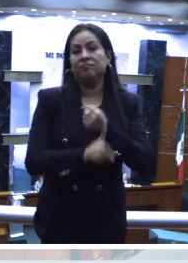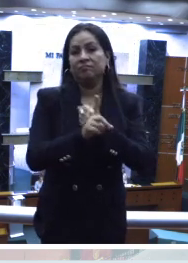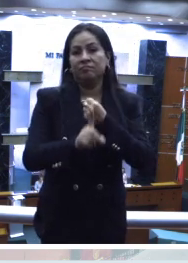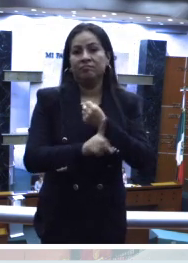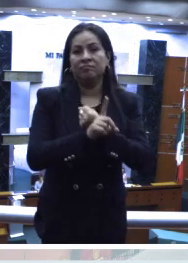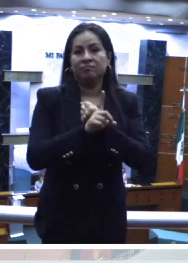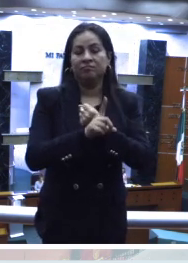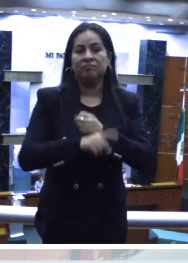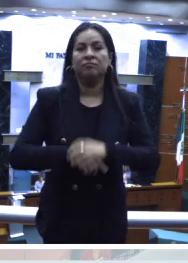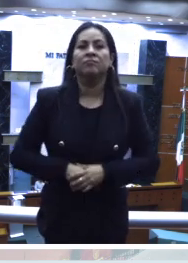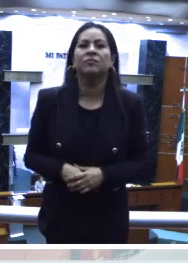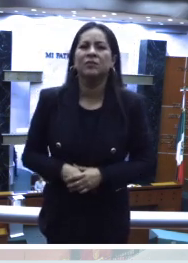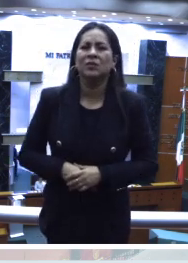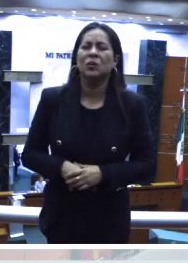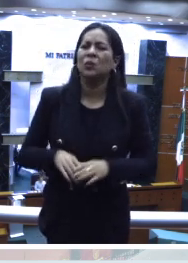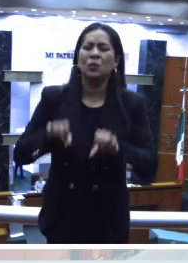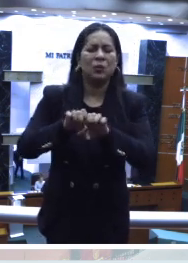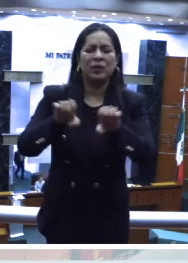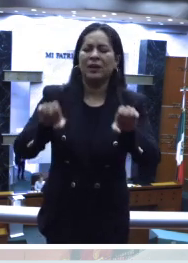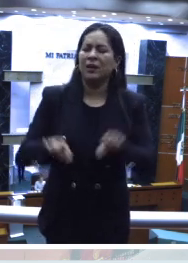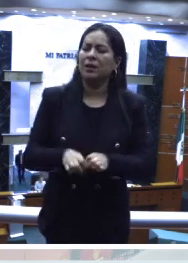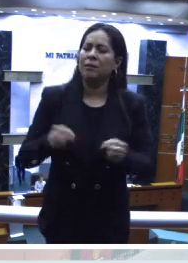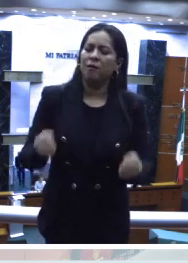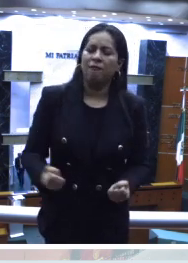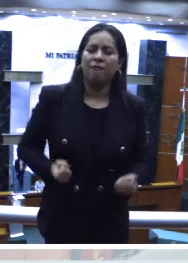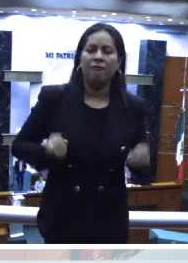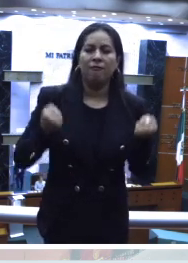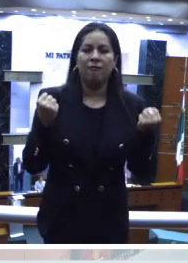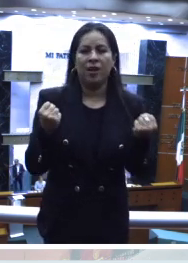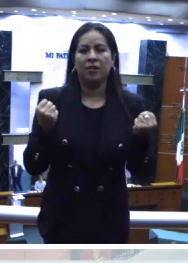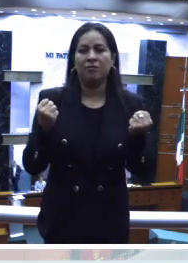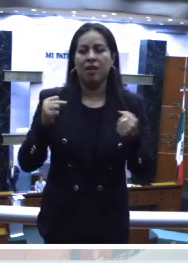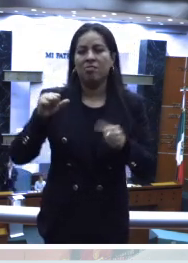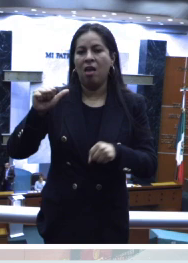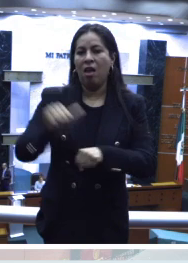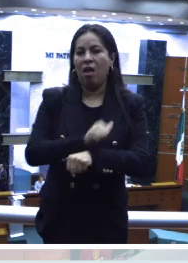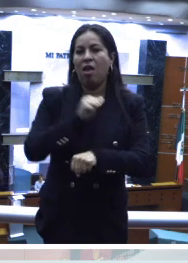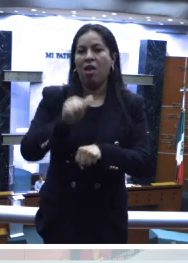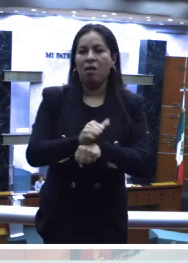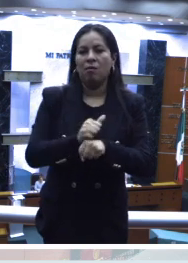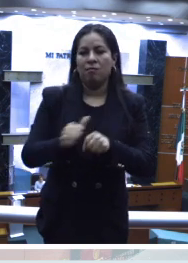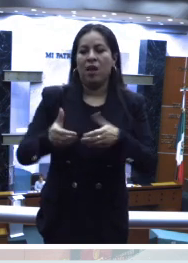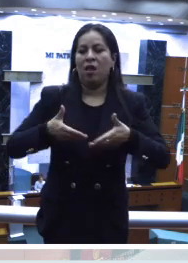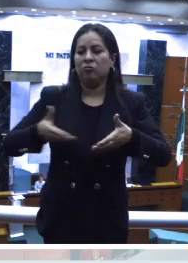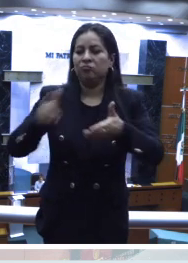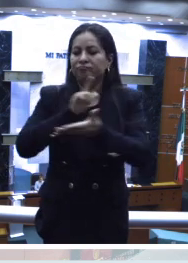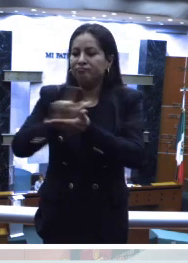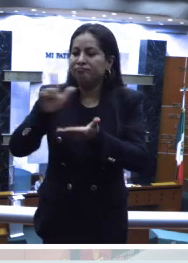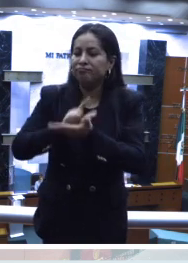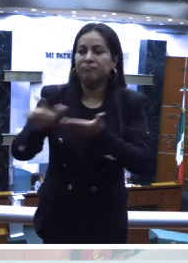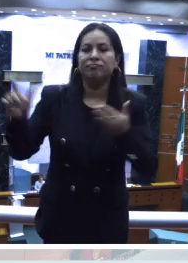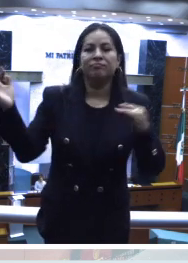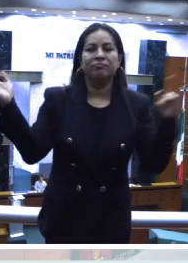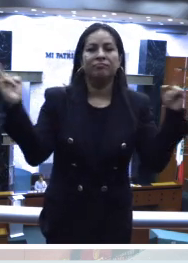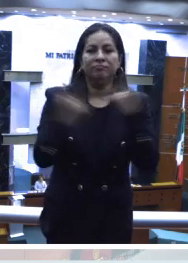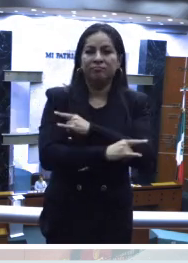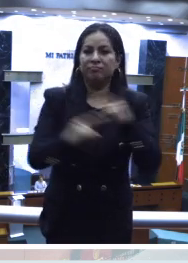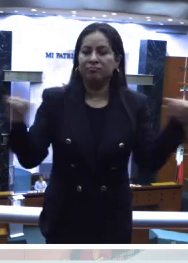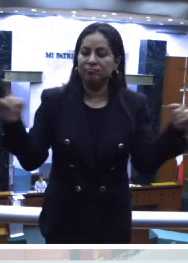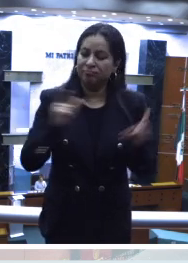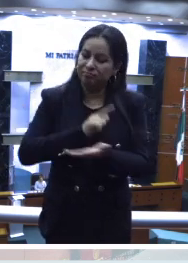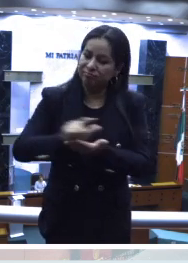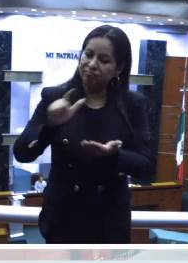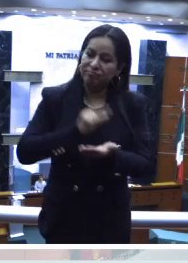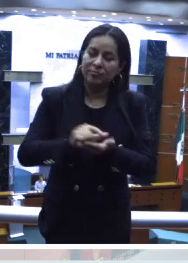afectadas con un equipo fuerte de maquinaria para abrir caminos y carreteras